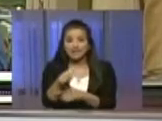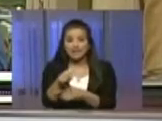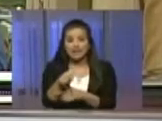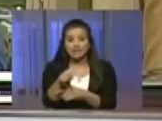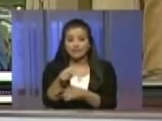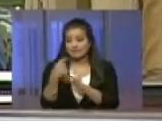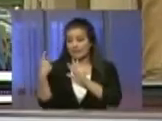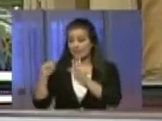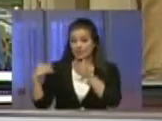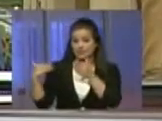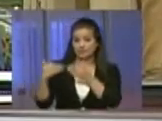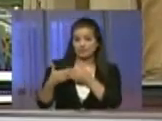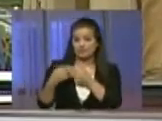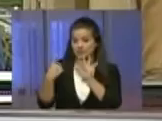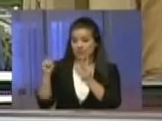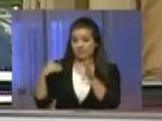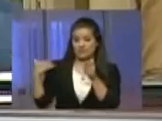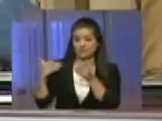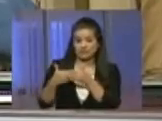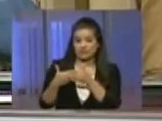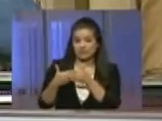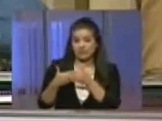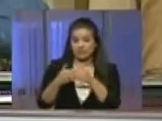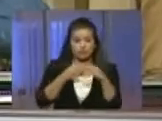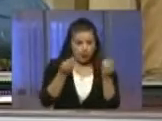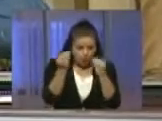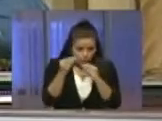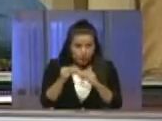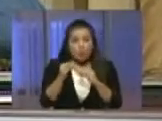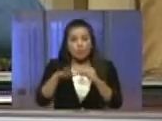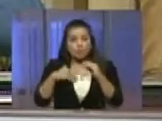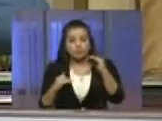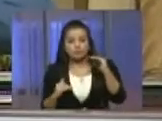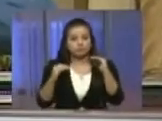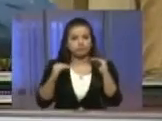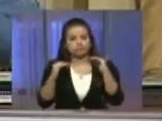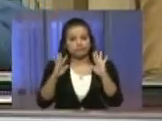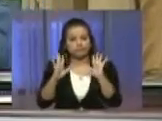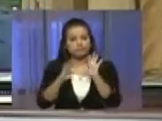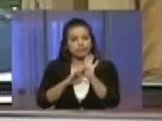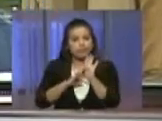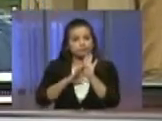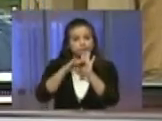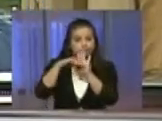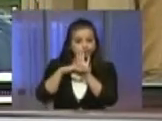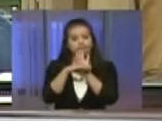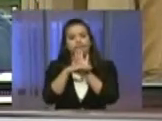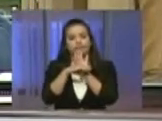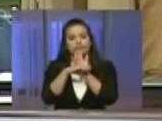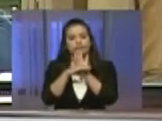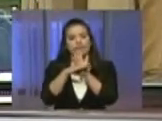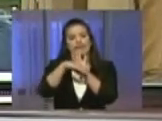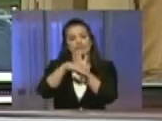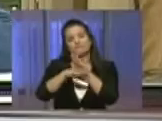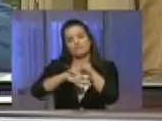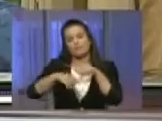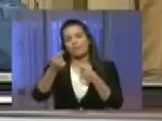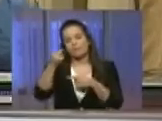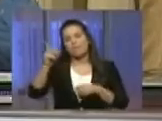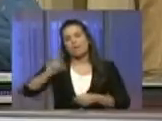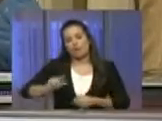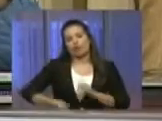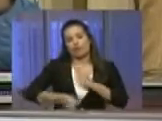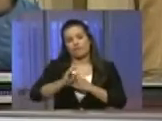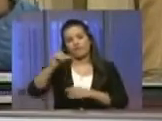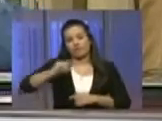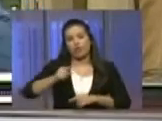semestre del año que ya pasó estabilizar de manera moderada Aunque bajo aún el precio del petróleo